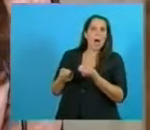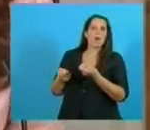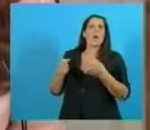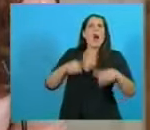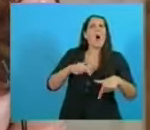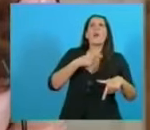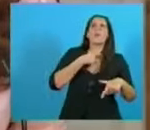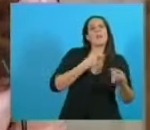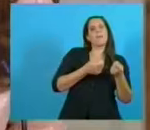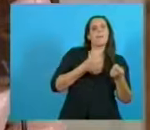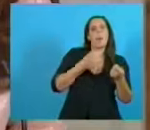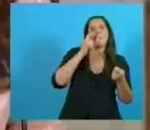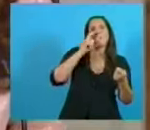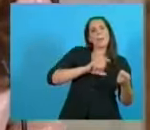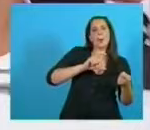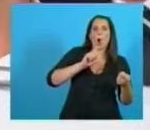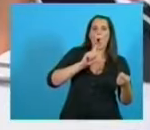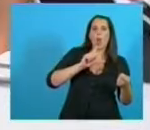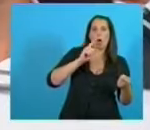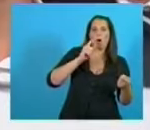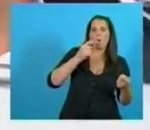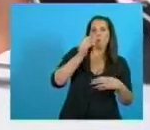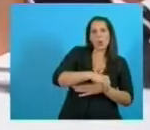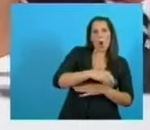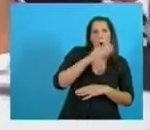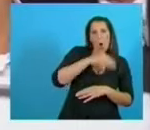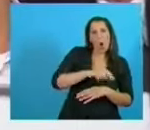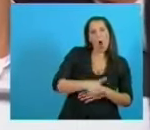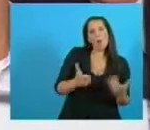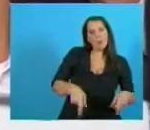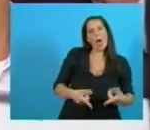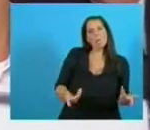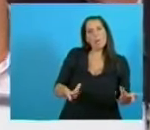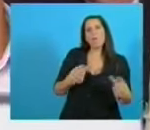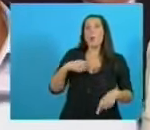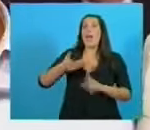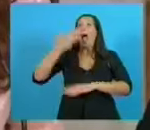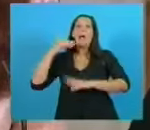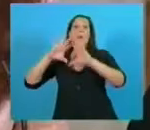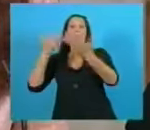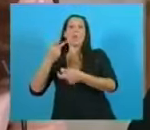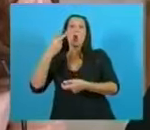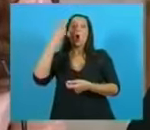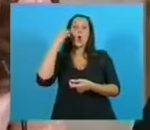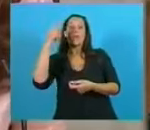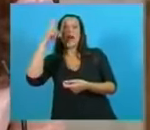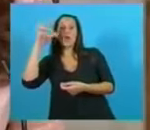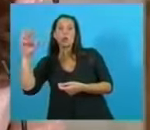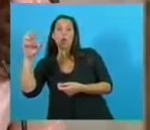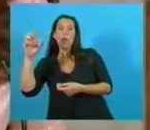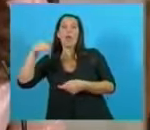precio del petróleo. O me van a decir qué pasó en el mundo, que el petróleo que estaba a $98 de repente se cayó a